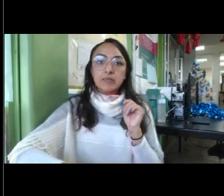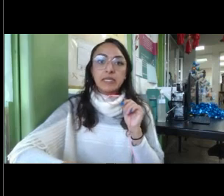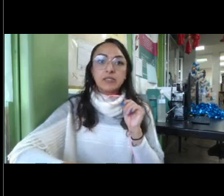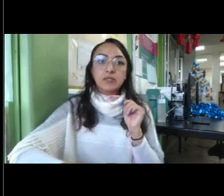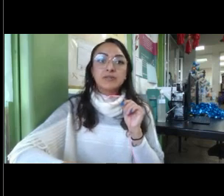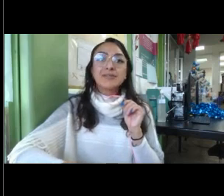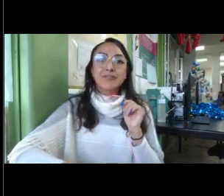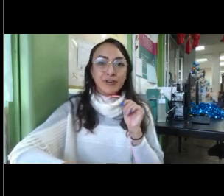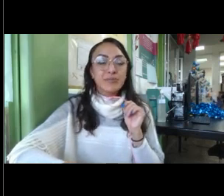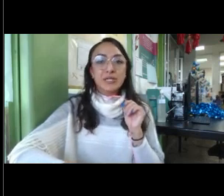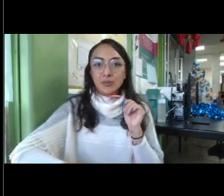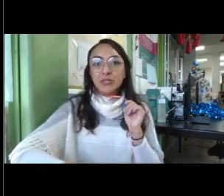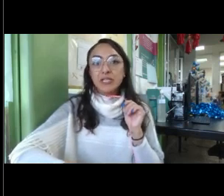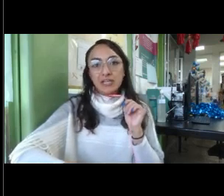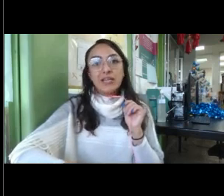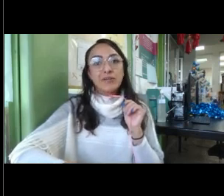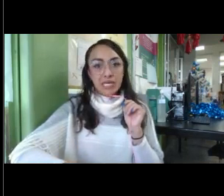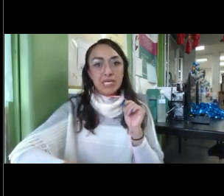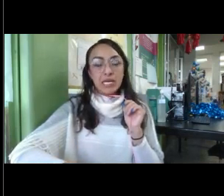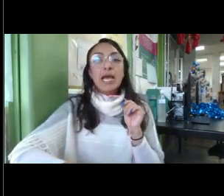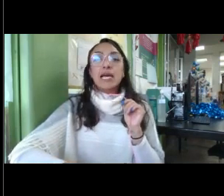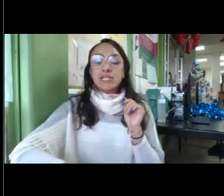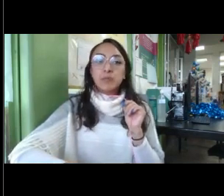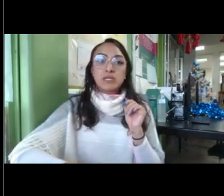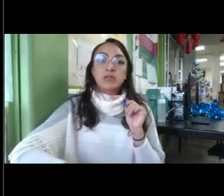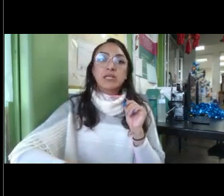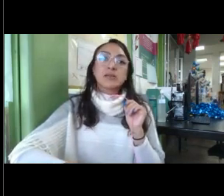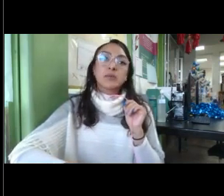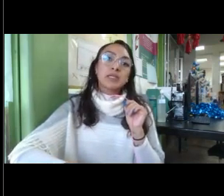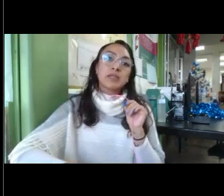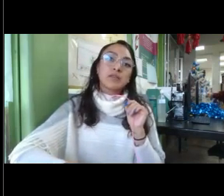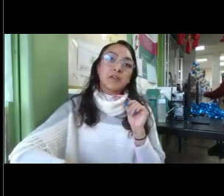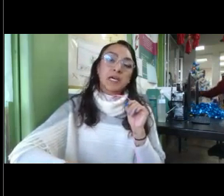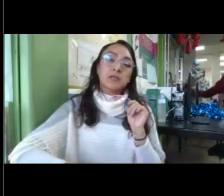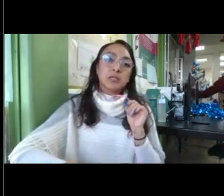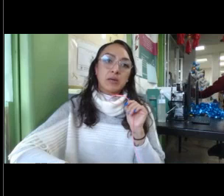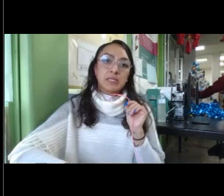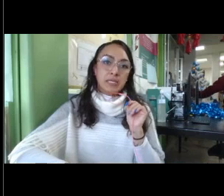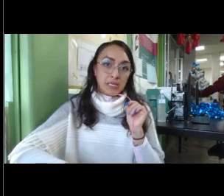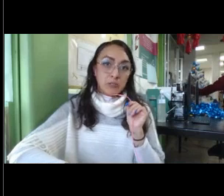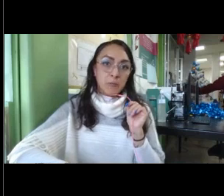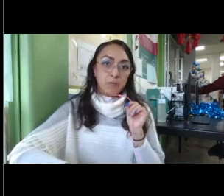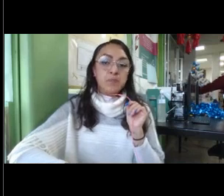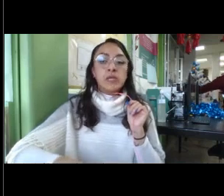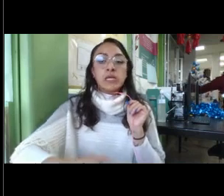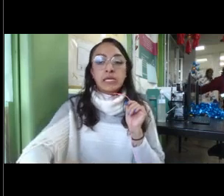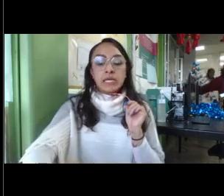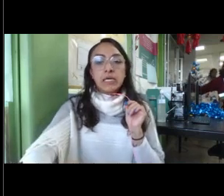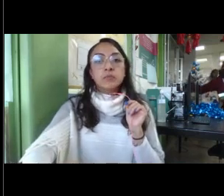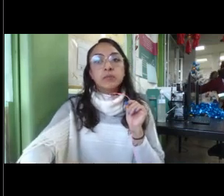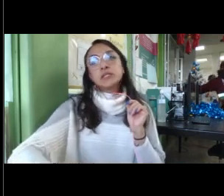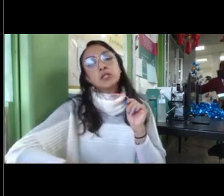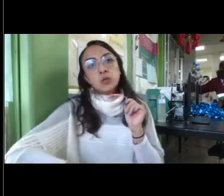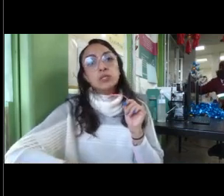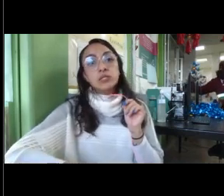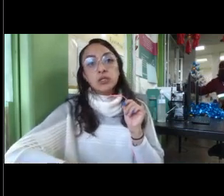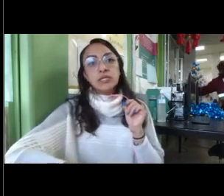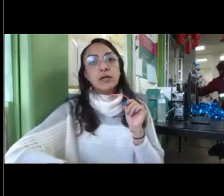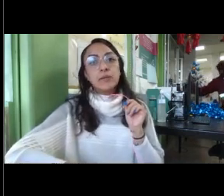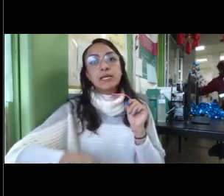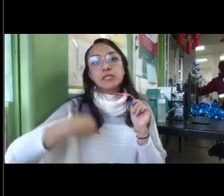de discriminación forman comunidad también. Es por eso que se van identificando a través de eso. Y pues